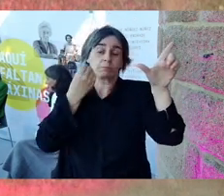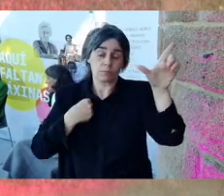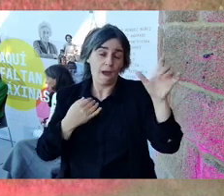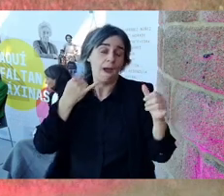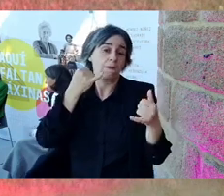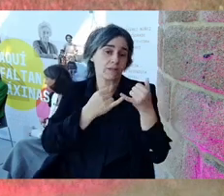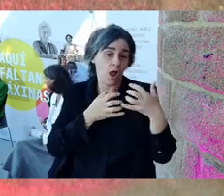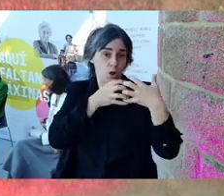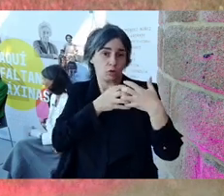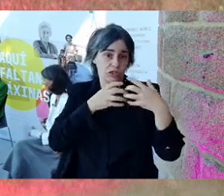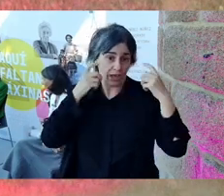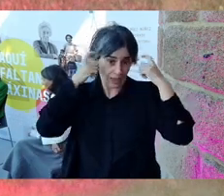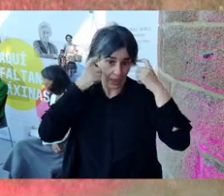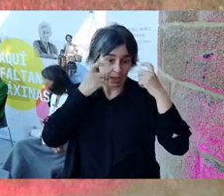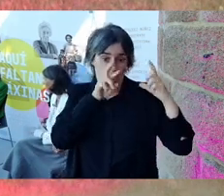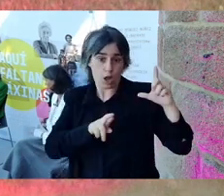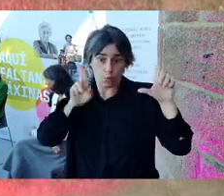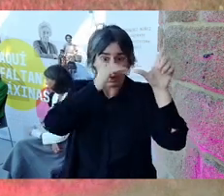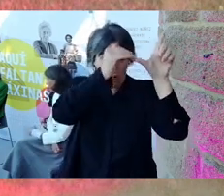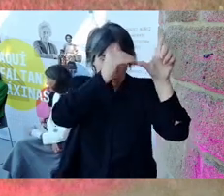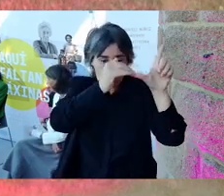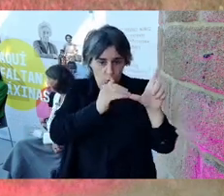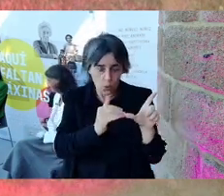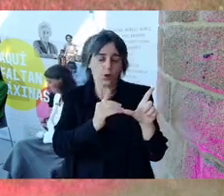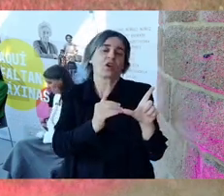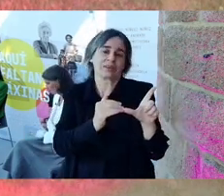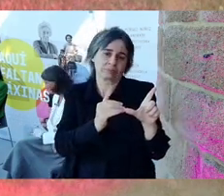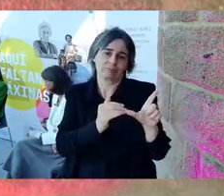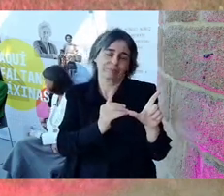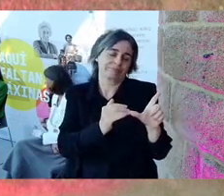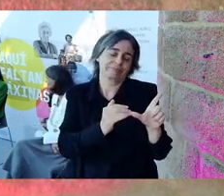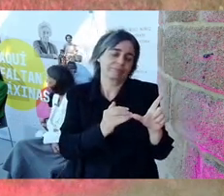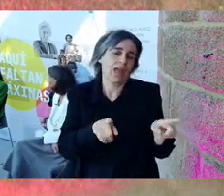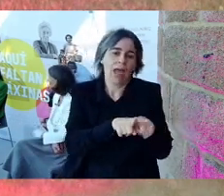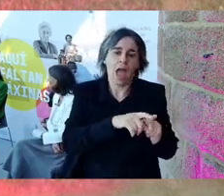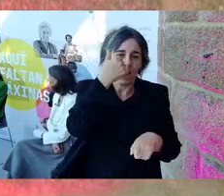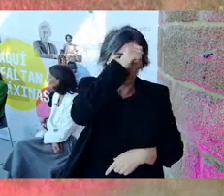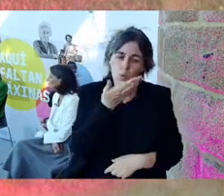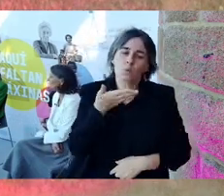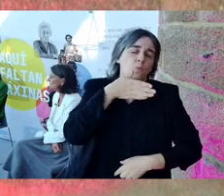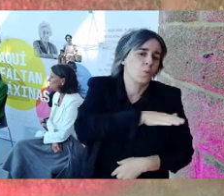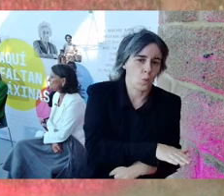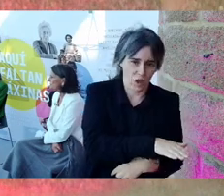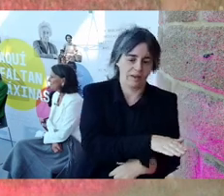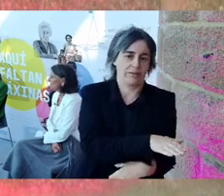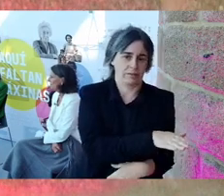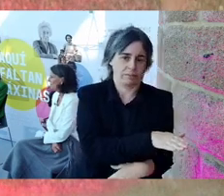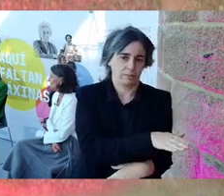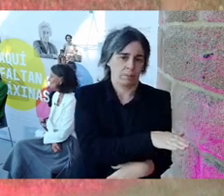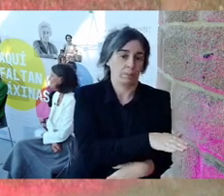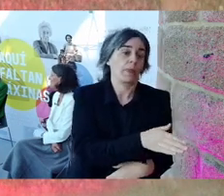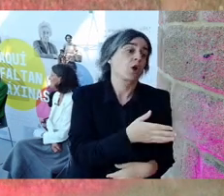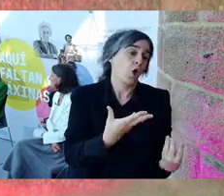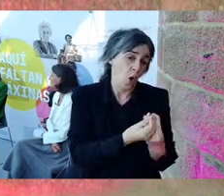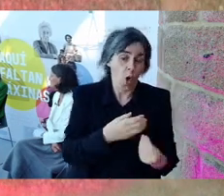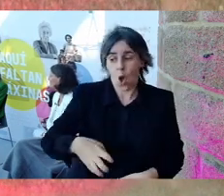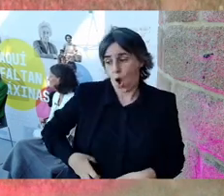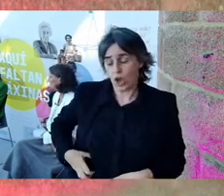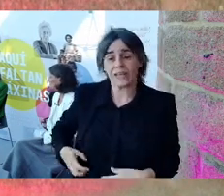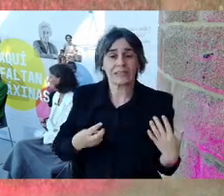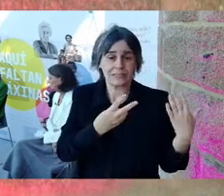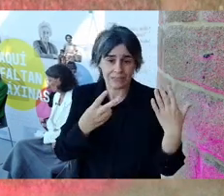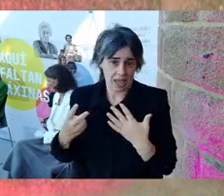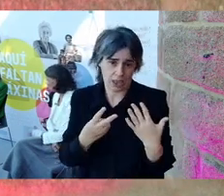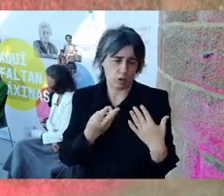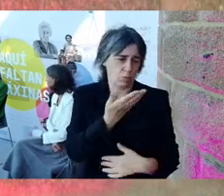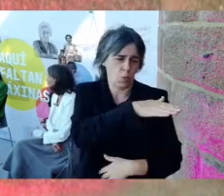del infante, mueren el infante Sancho y 7 condes de Castilla intentando salvarle la vida. Perecen todos ellos, mueren todos ellos,